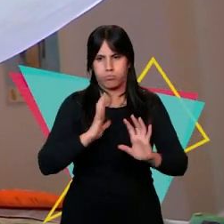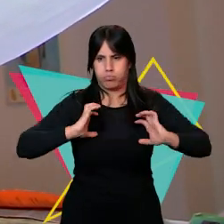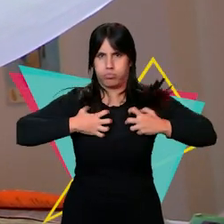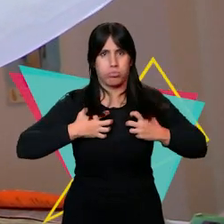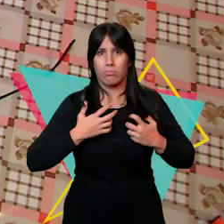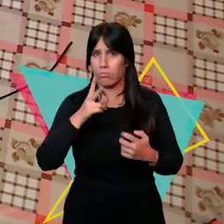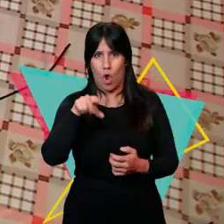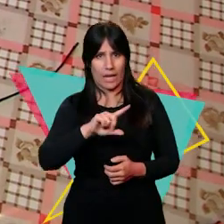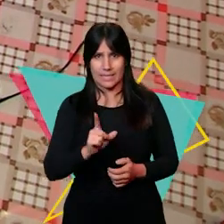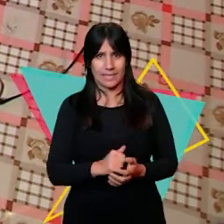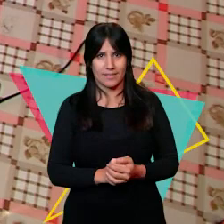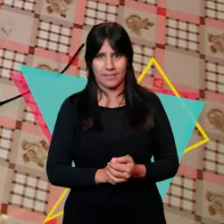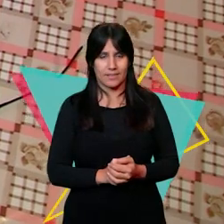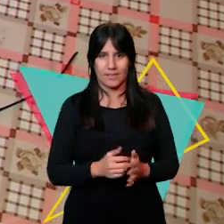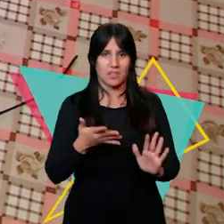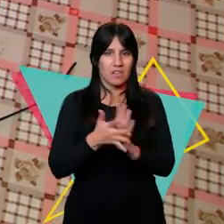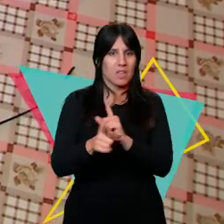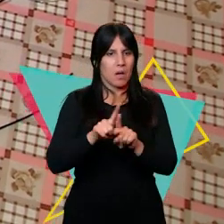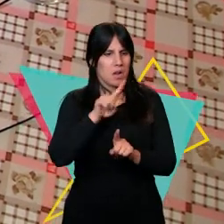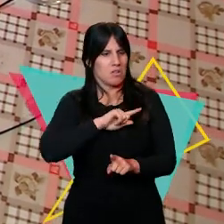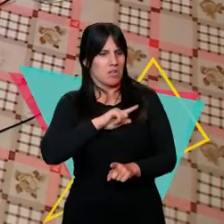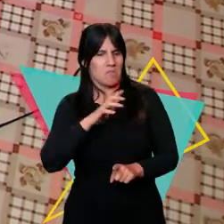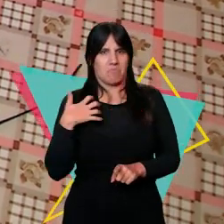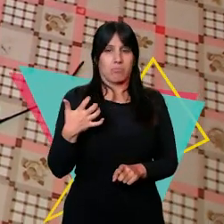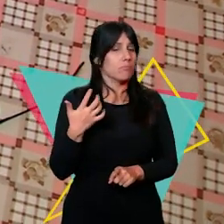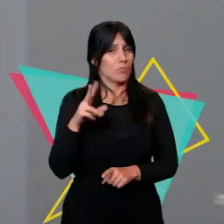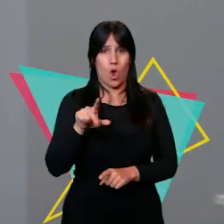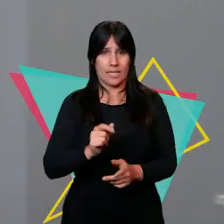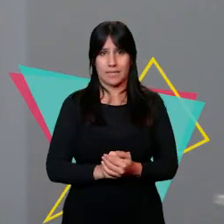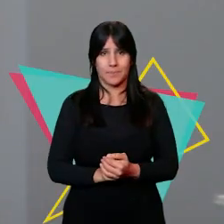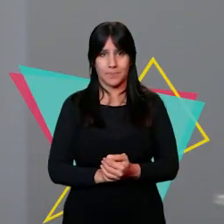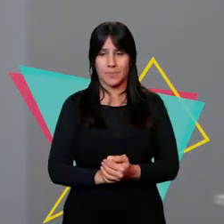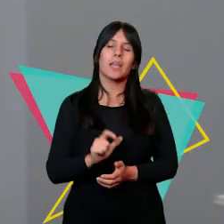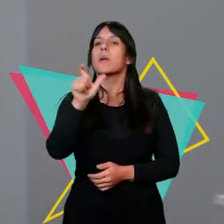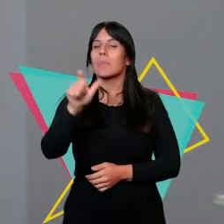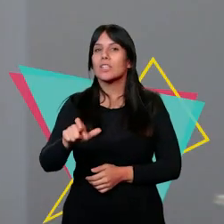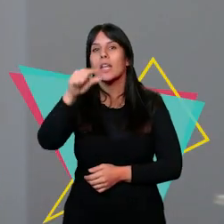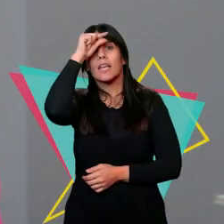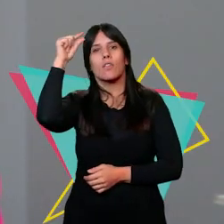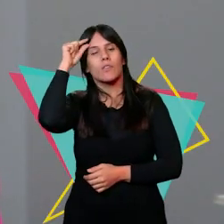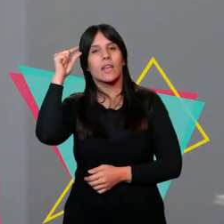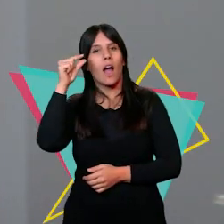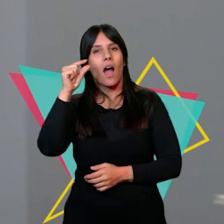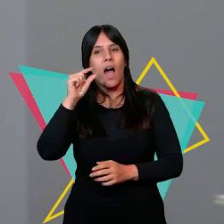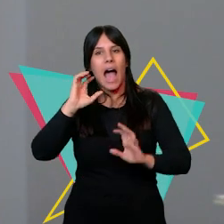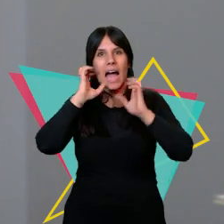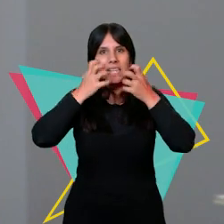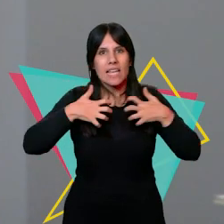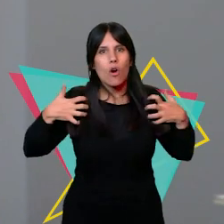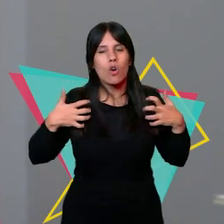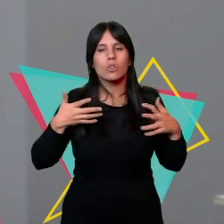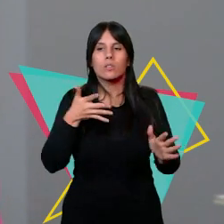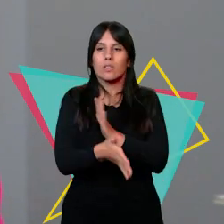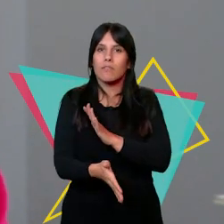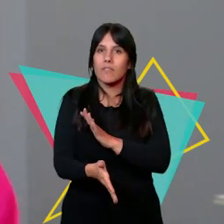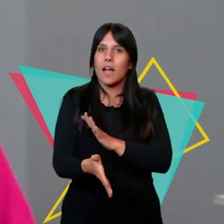estado irascible o iracundo. El enfermo que presenta rasgos de agresividad es porque ya era agresivo antes